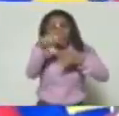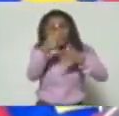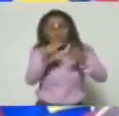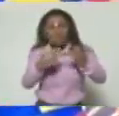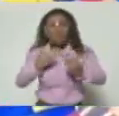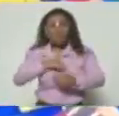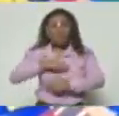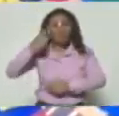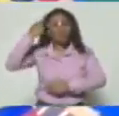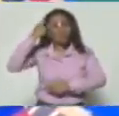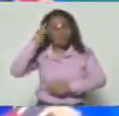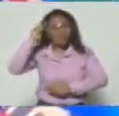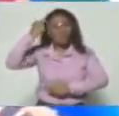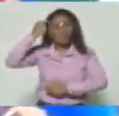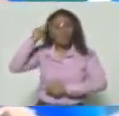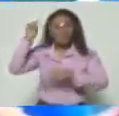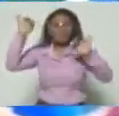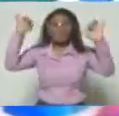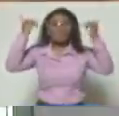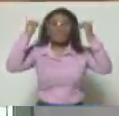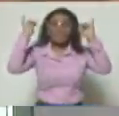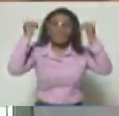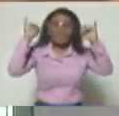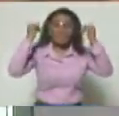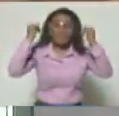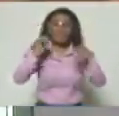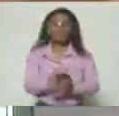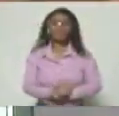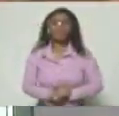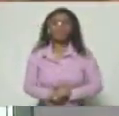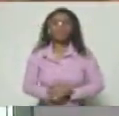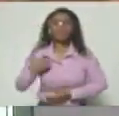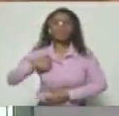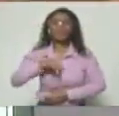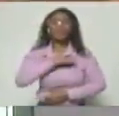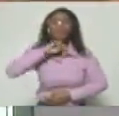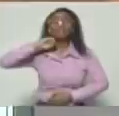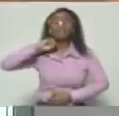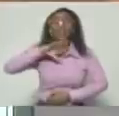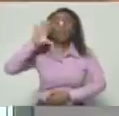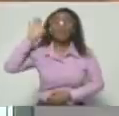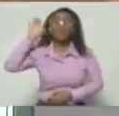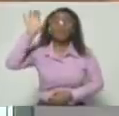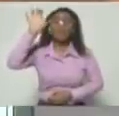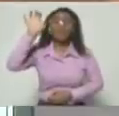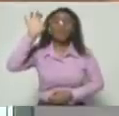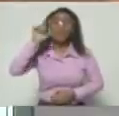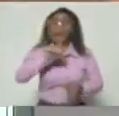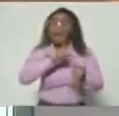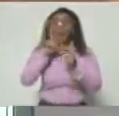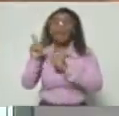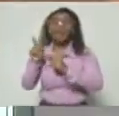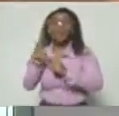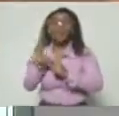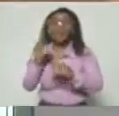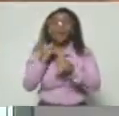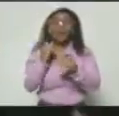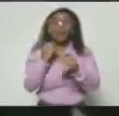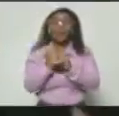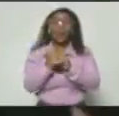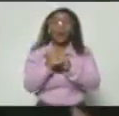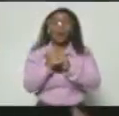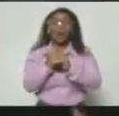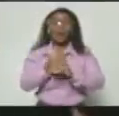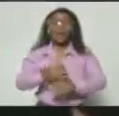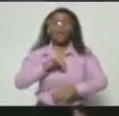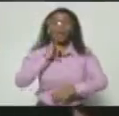rememoramos, conmemoramos, celebramos de nuestra historia patria, son alimento diario para